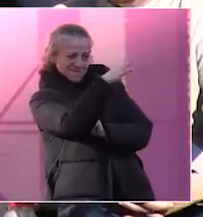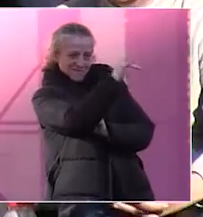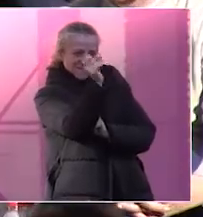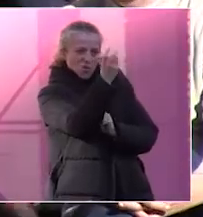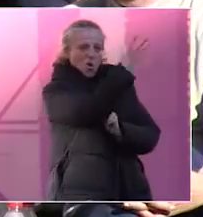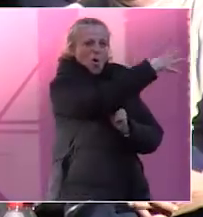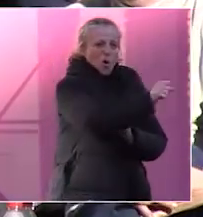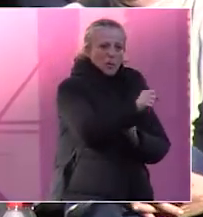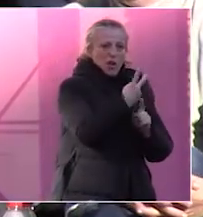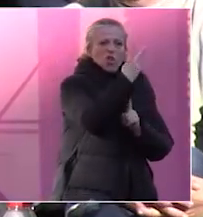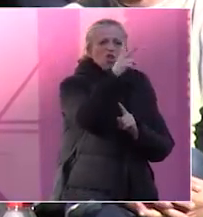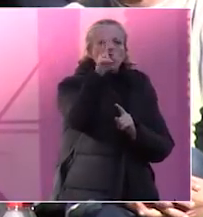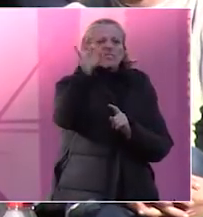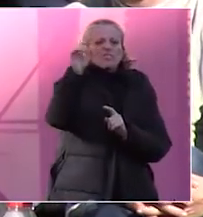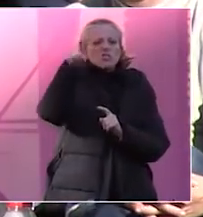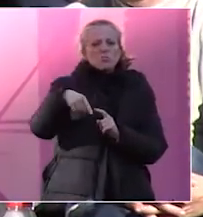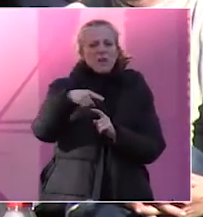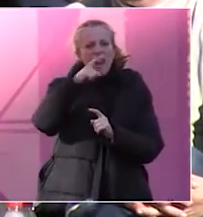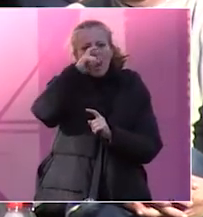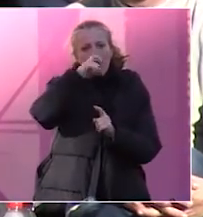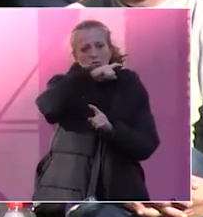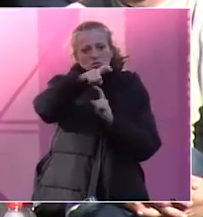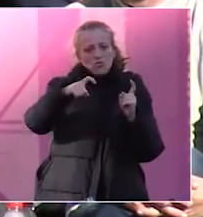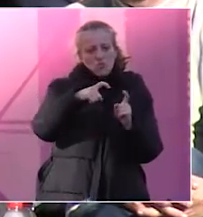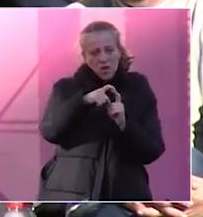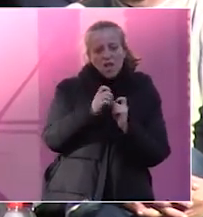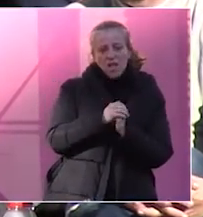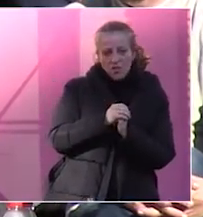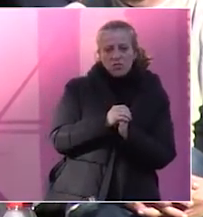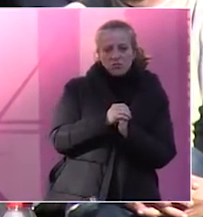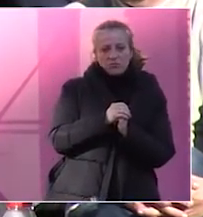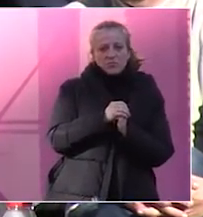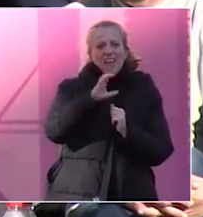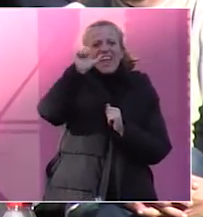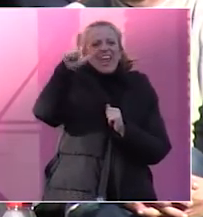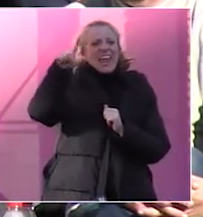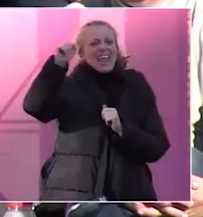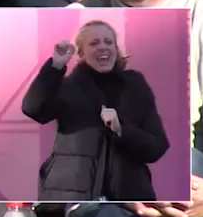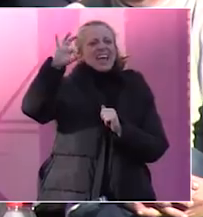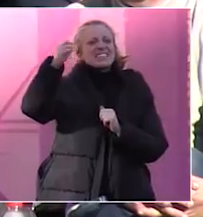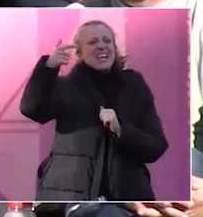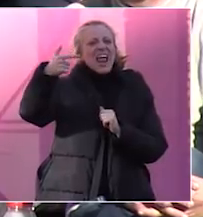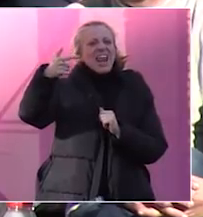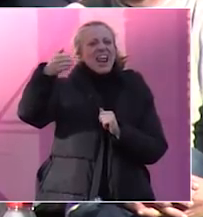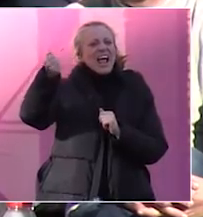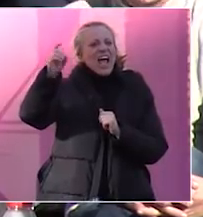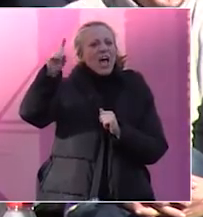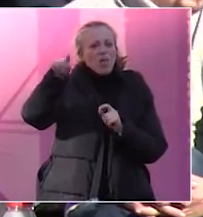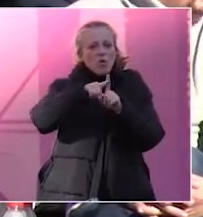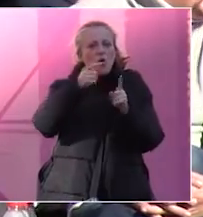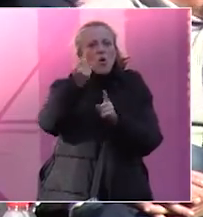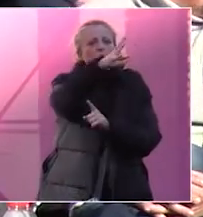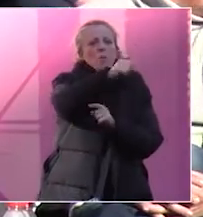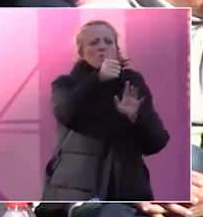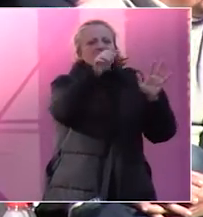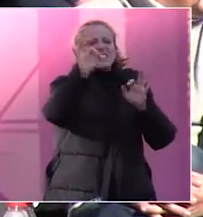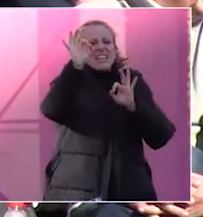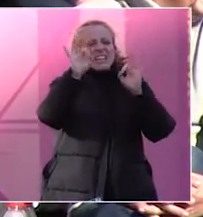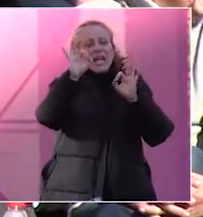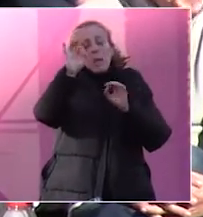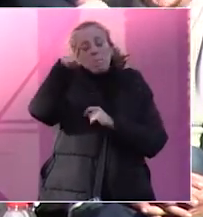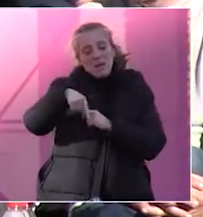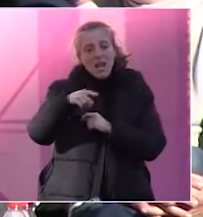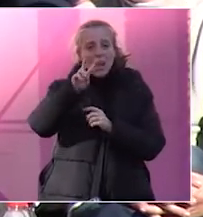año. A Elena Salgado, exministra del Partido Socialista, se la compró por 60.000 euros al año. A Miquel Roca,